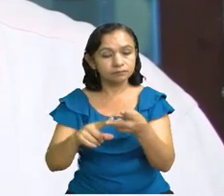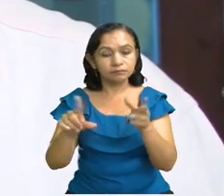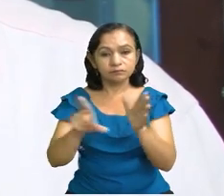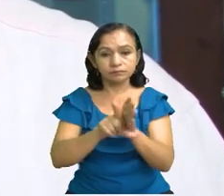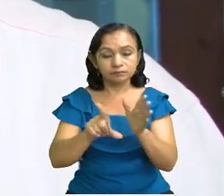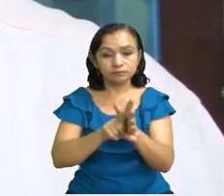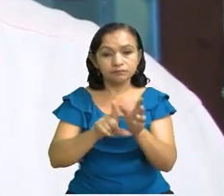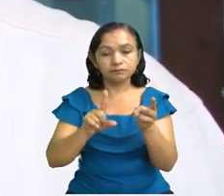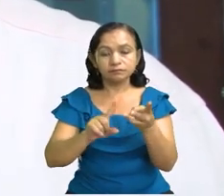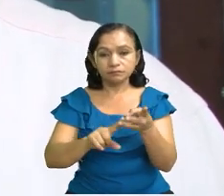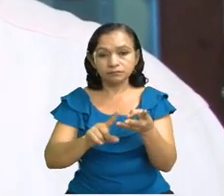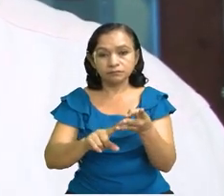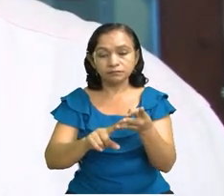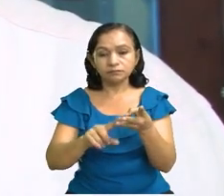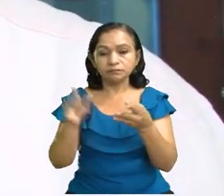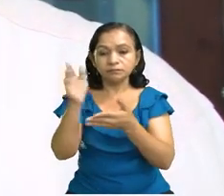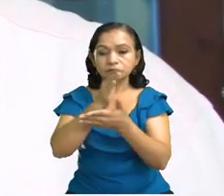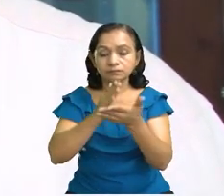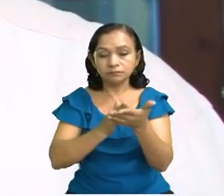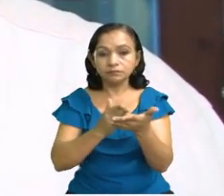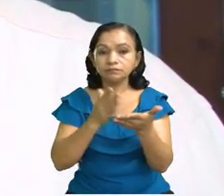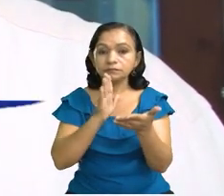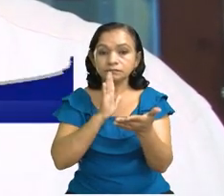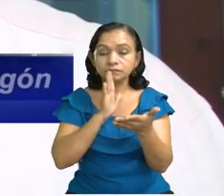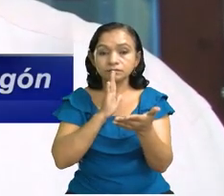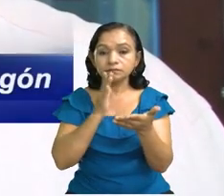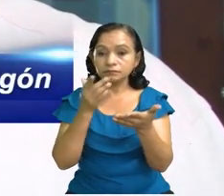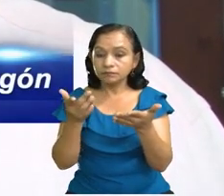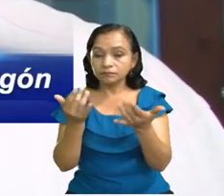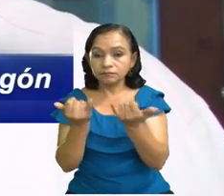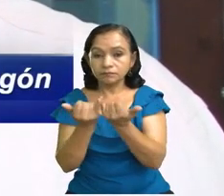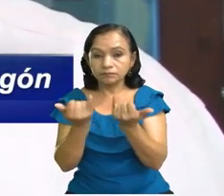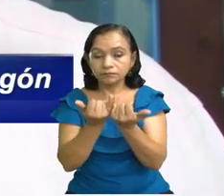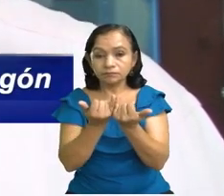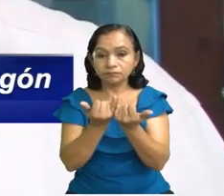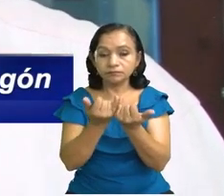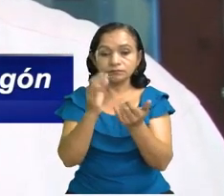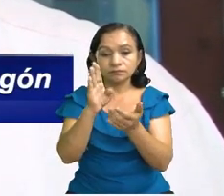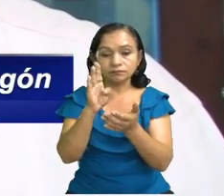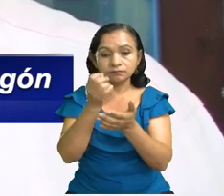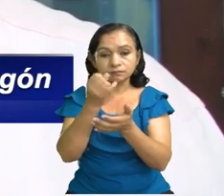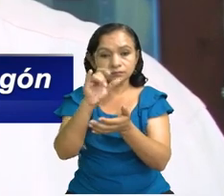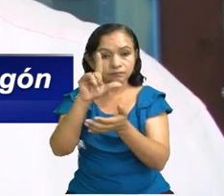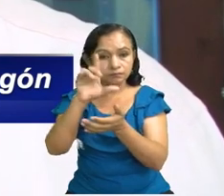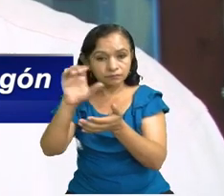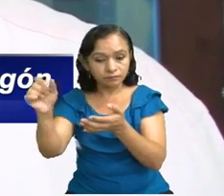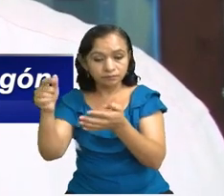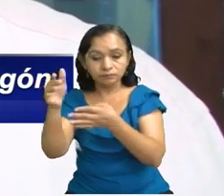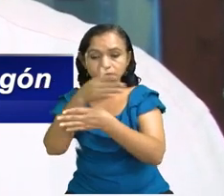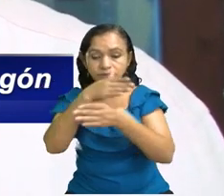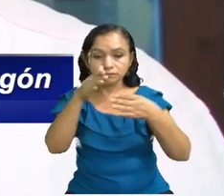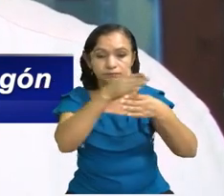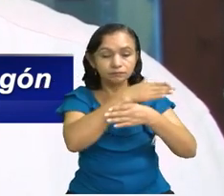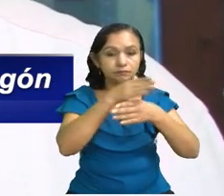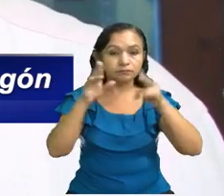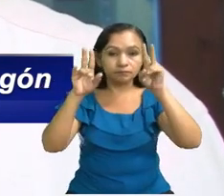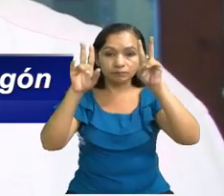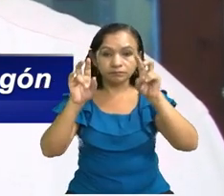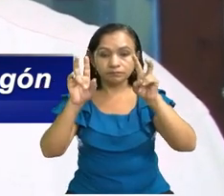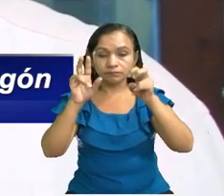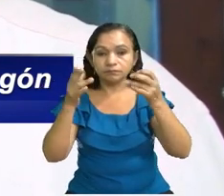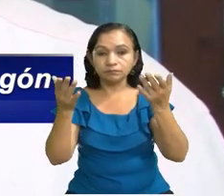de algunos decretos de Kigali, de Basilea, entre otros, pues, ¿verdad?